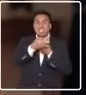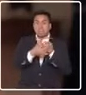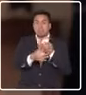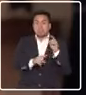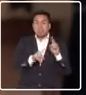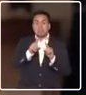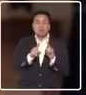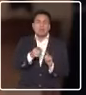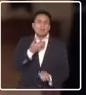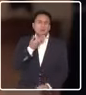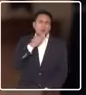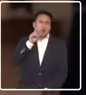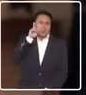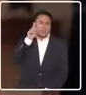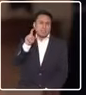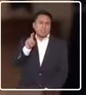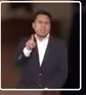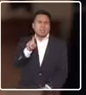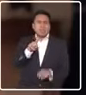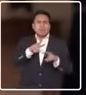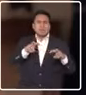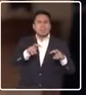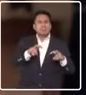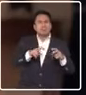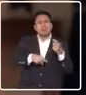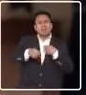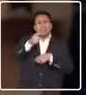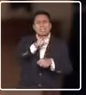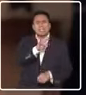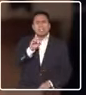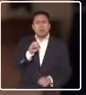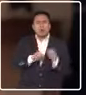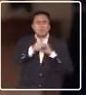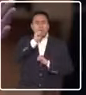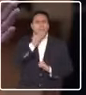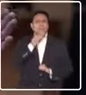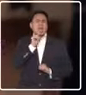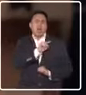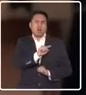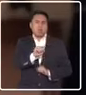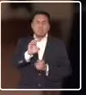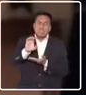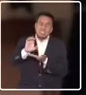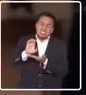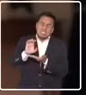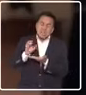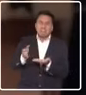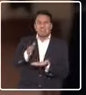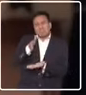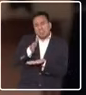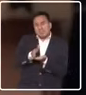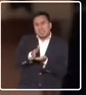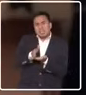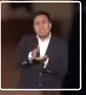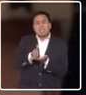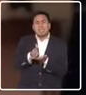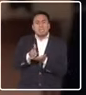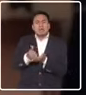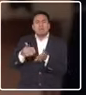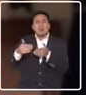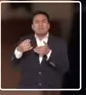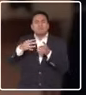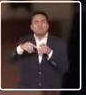categóricamente que era preferible dejar la explotación del litio en manos privadas y que el estado debía solo